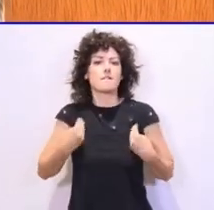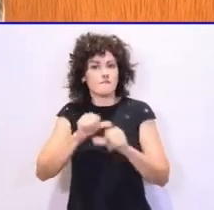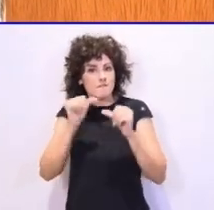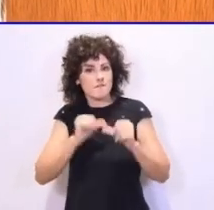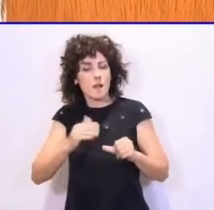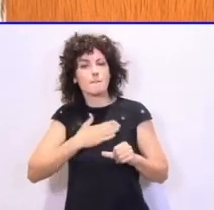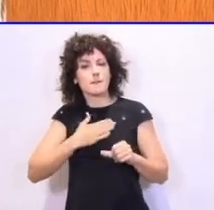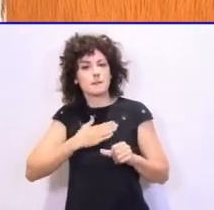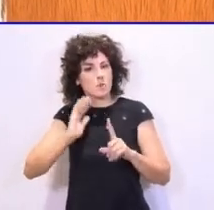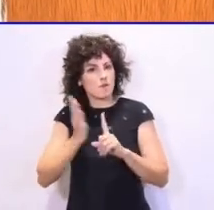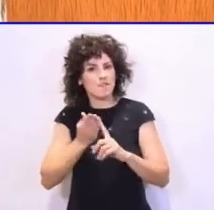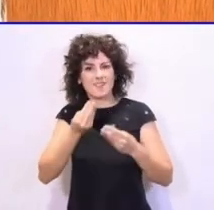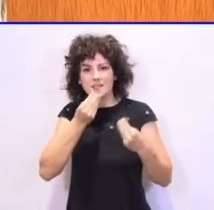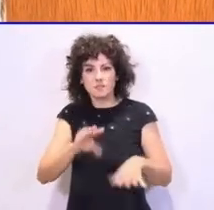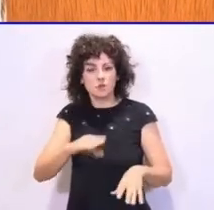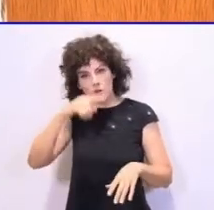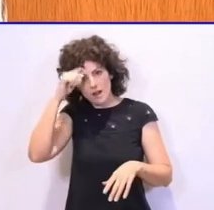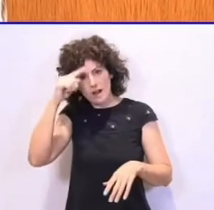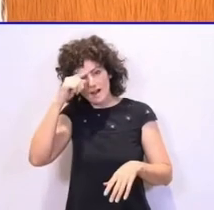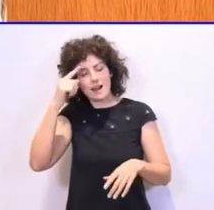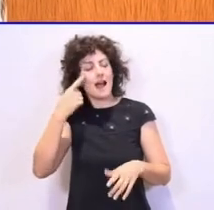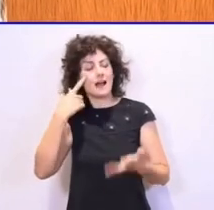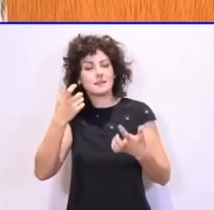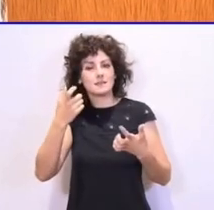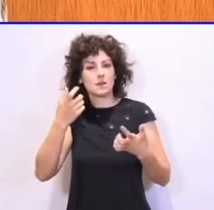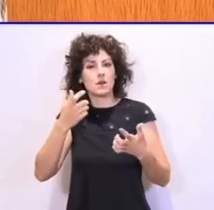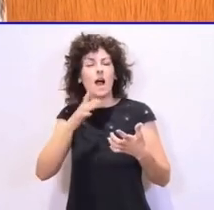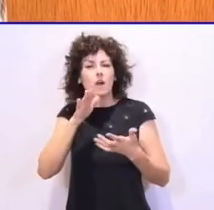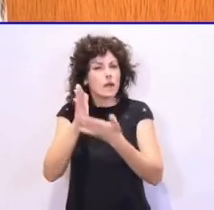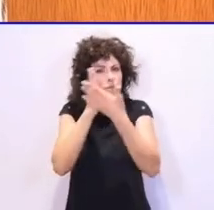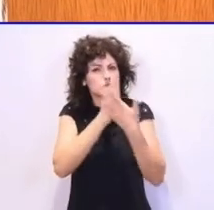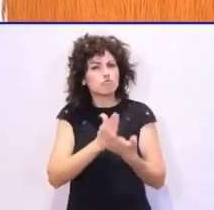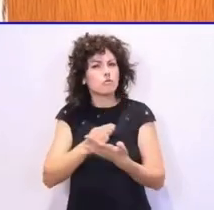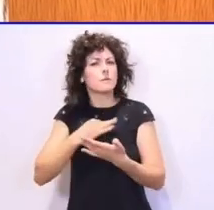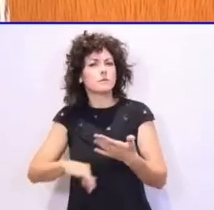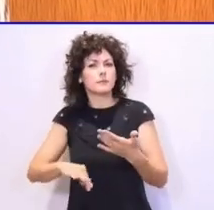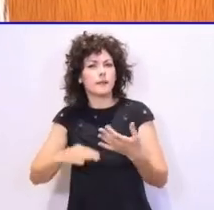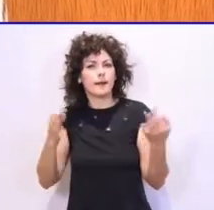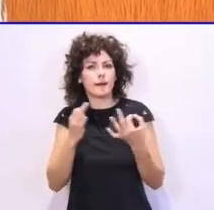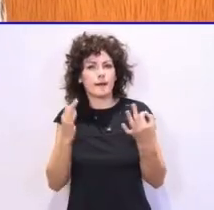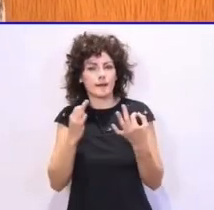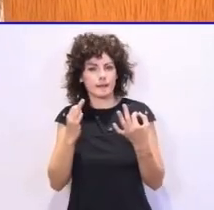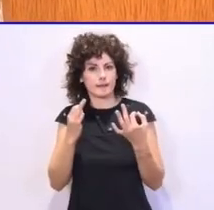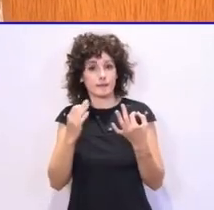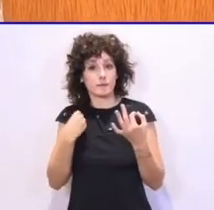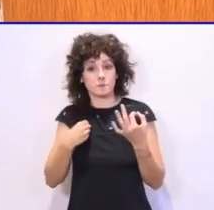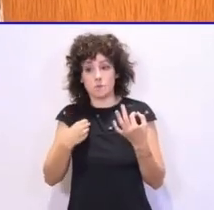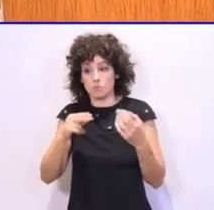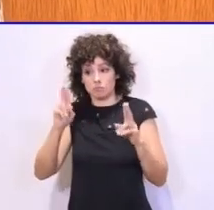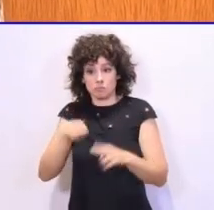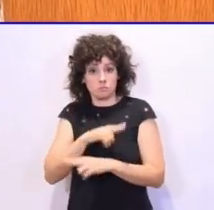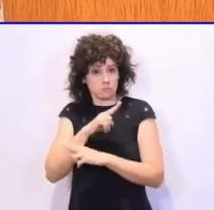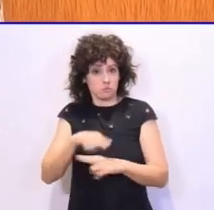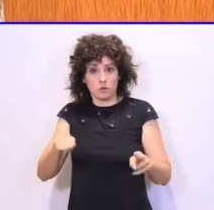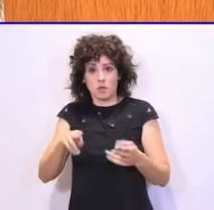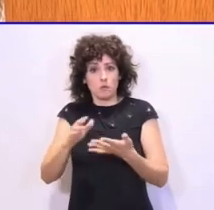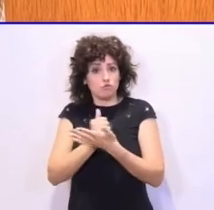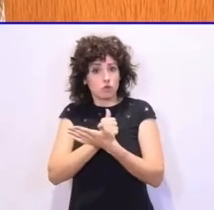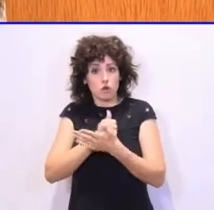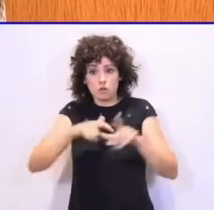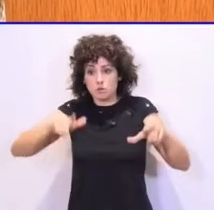patrimonio histórico artístico vamos a estudiar la posibilidad de establecer la nulidad de todos aquellos